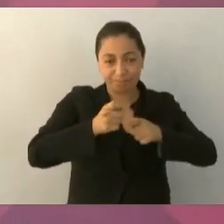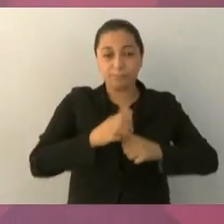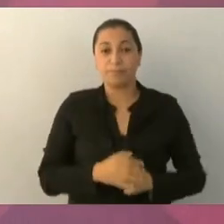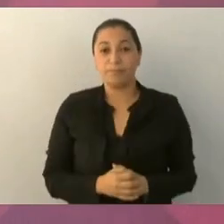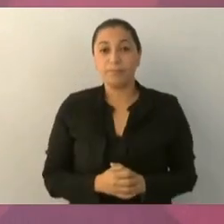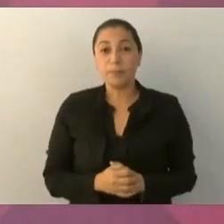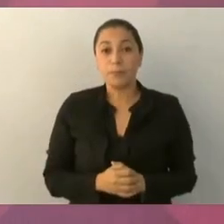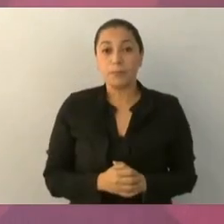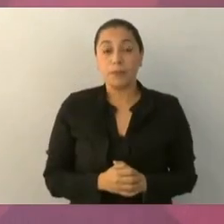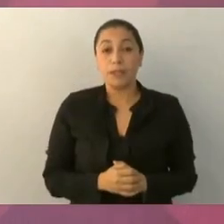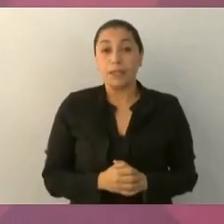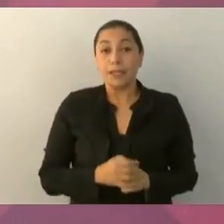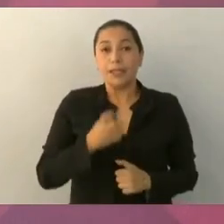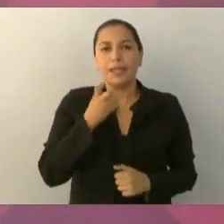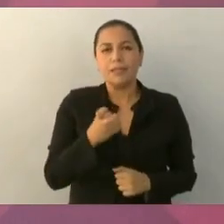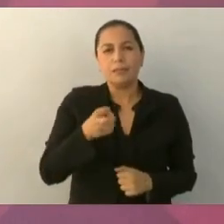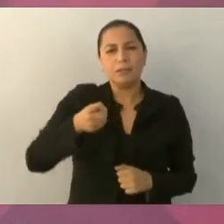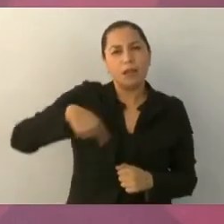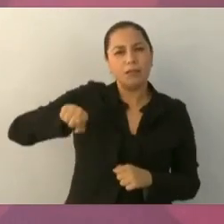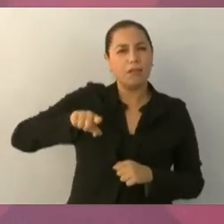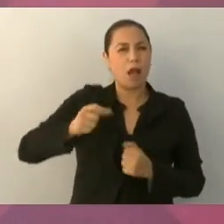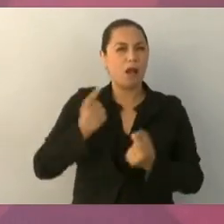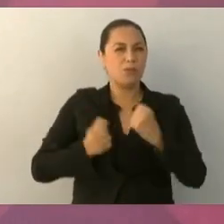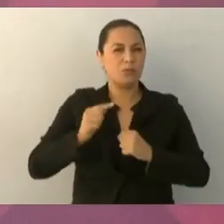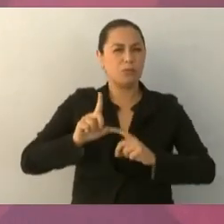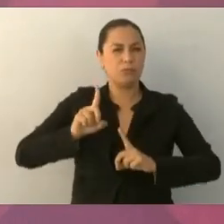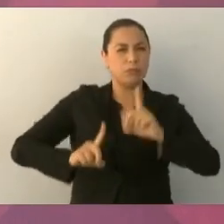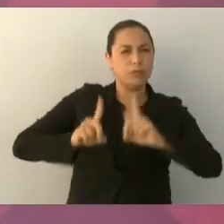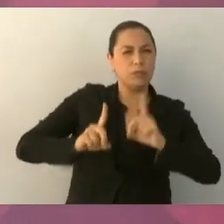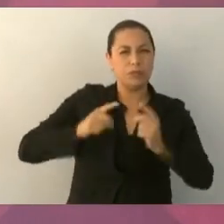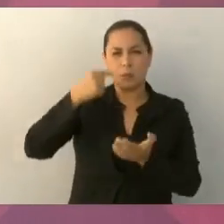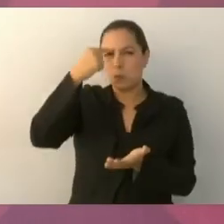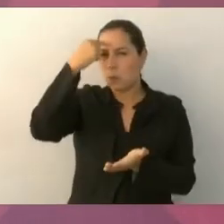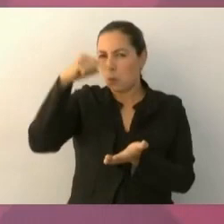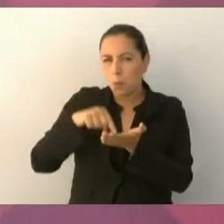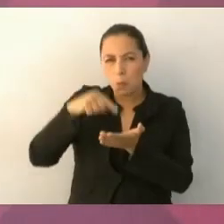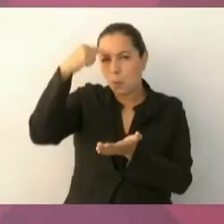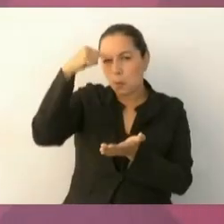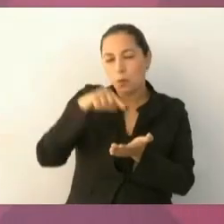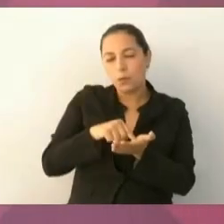estaban escépticos, muchos, con razón,